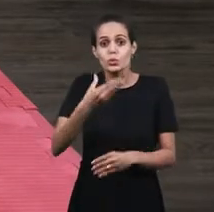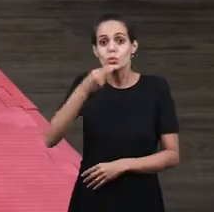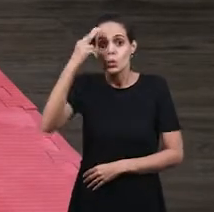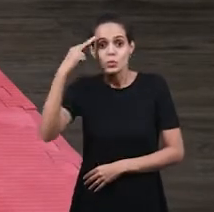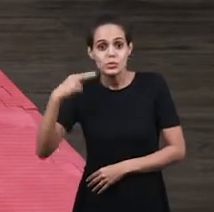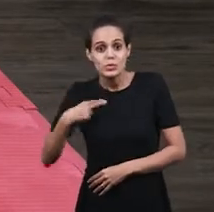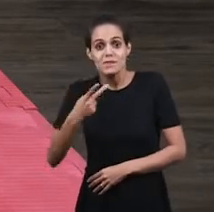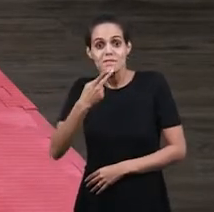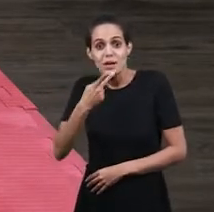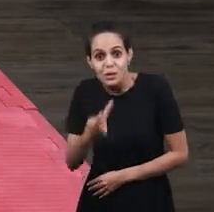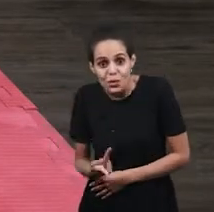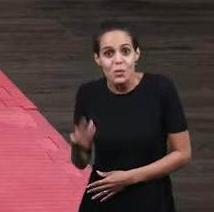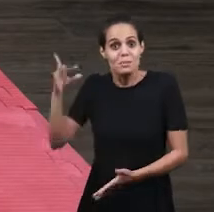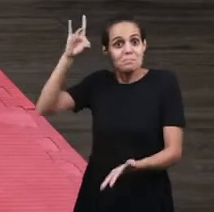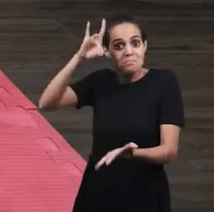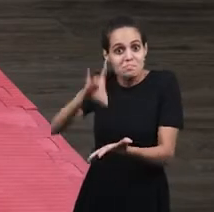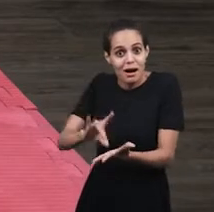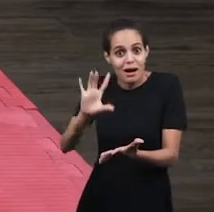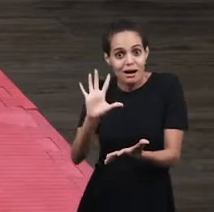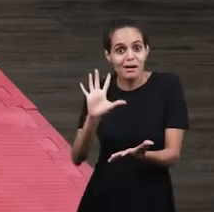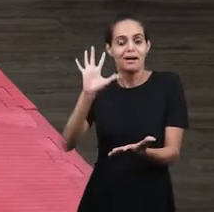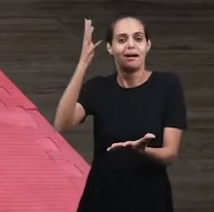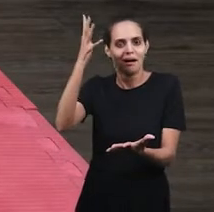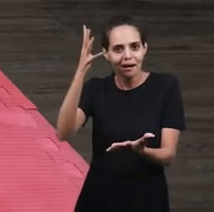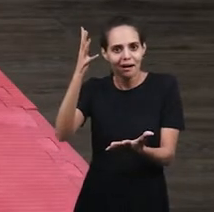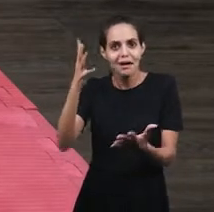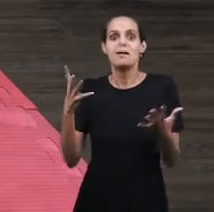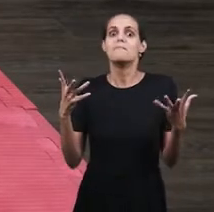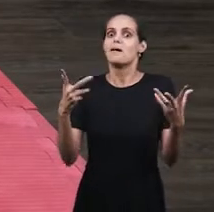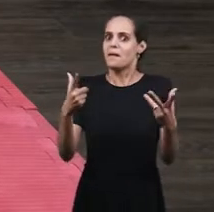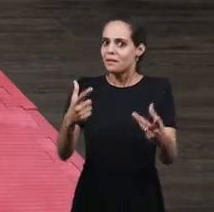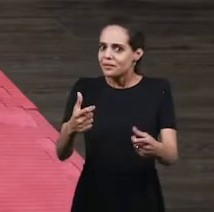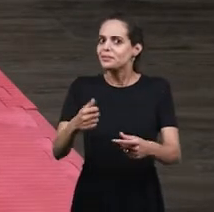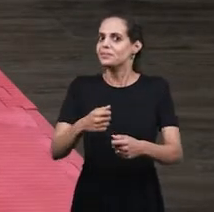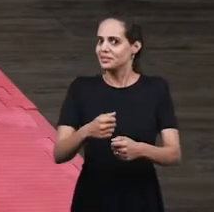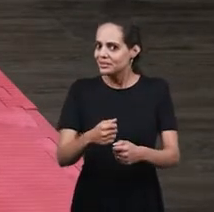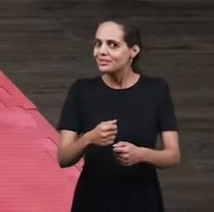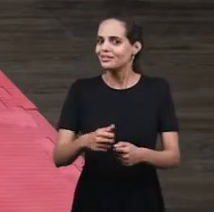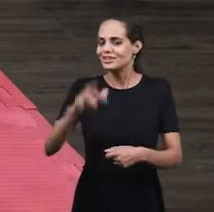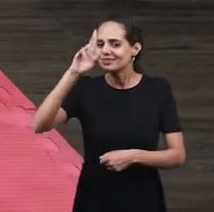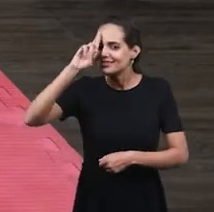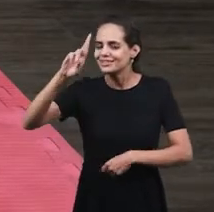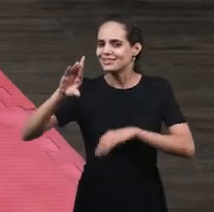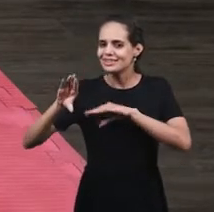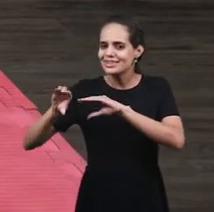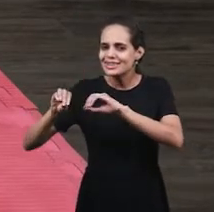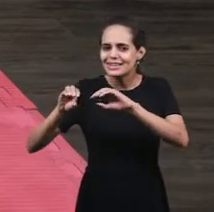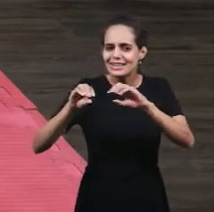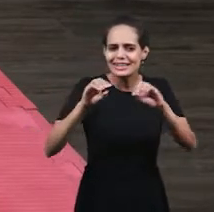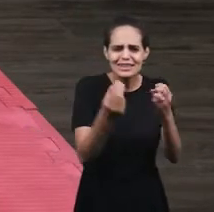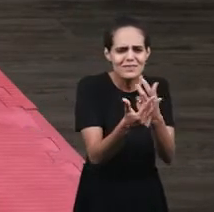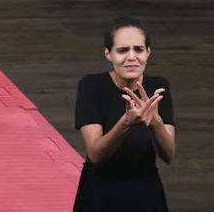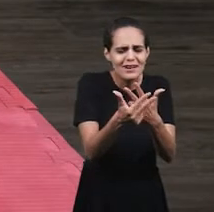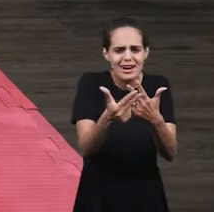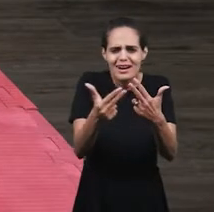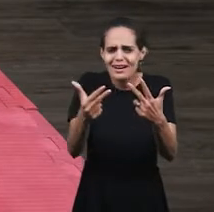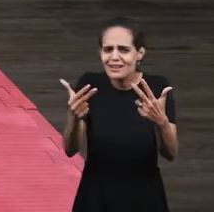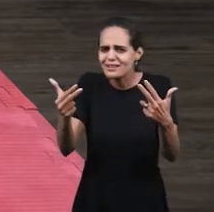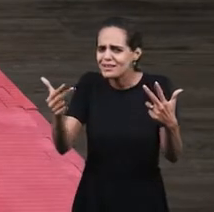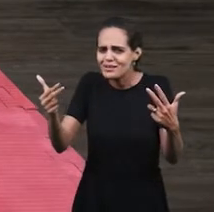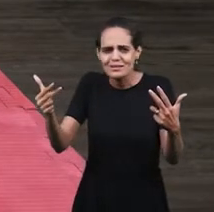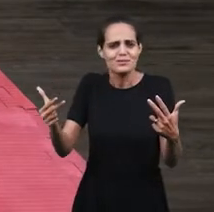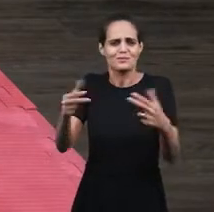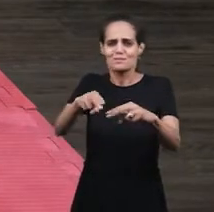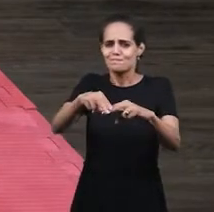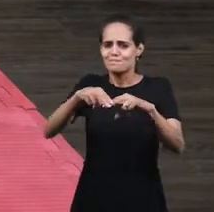pasó. ¡Qué maravilla! El Señor nos enseña muchas cosas a través